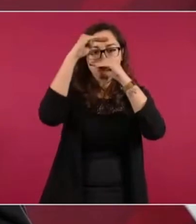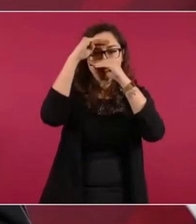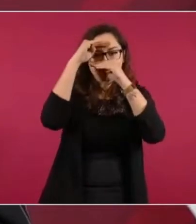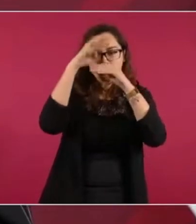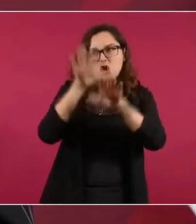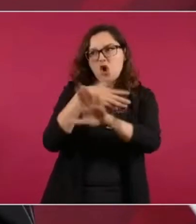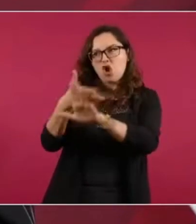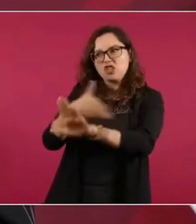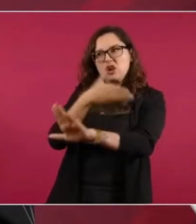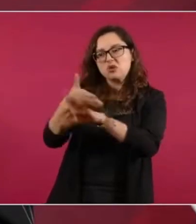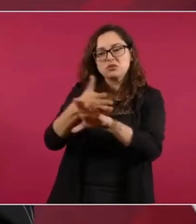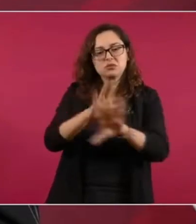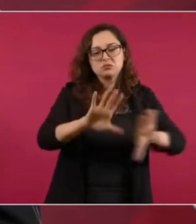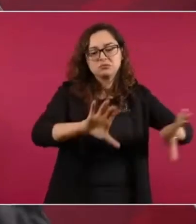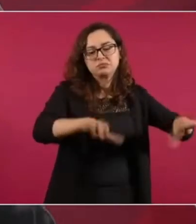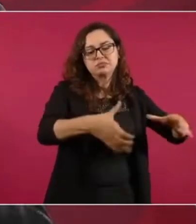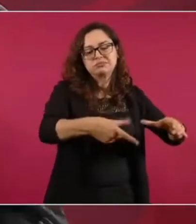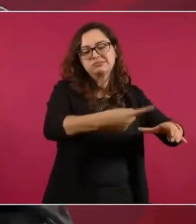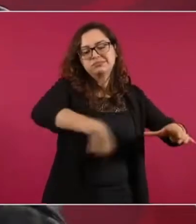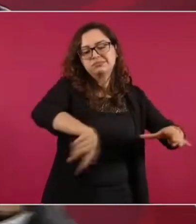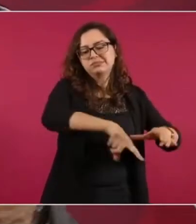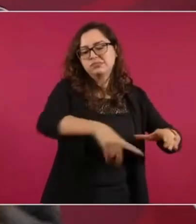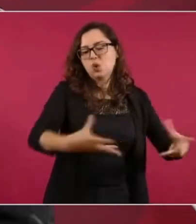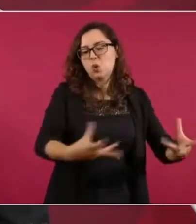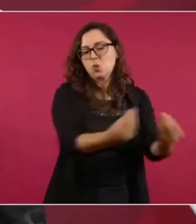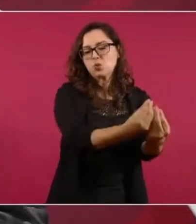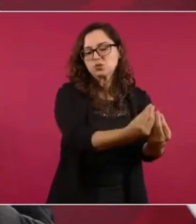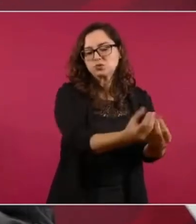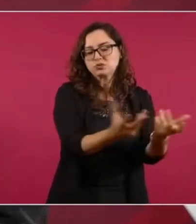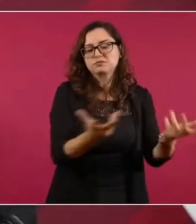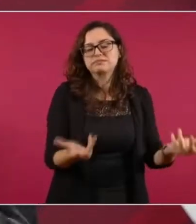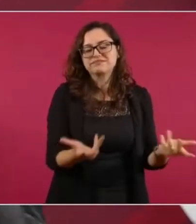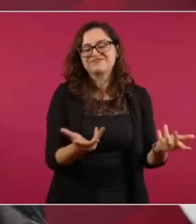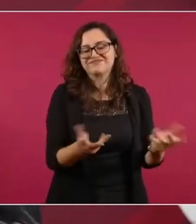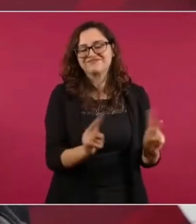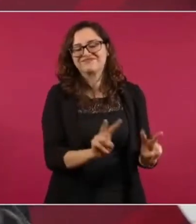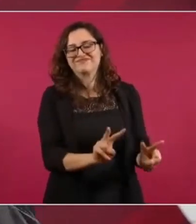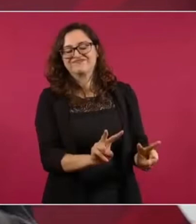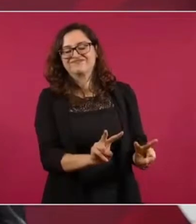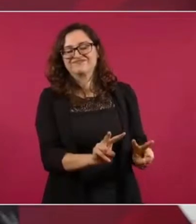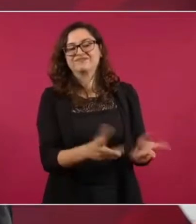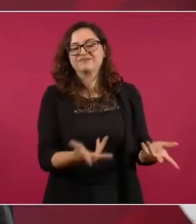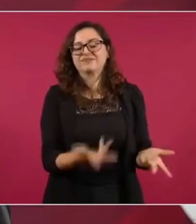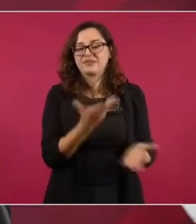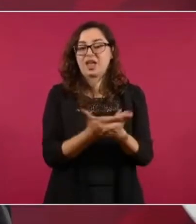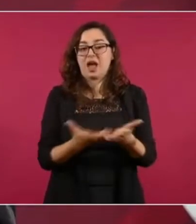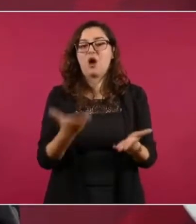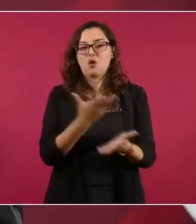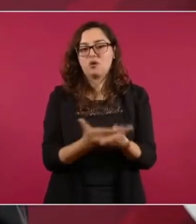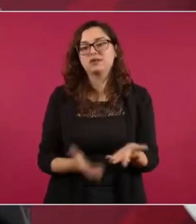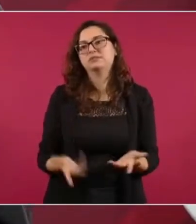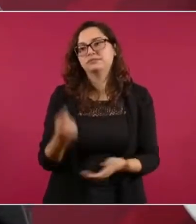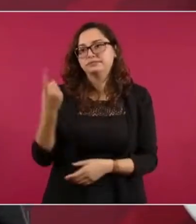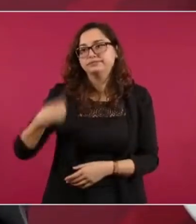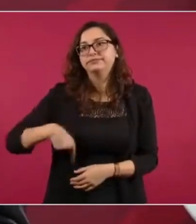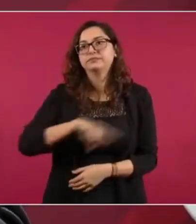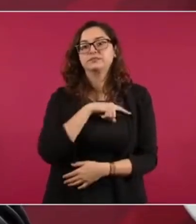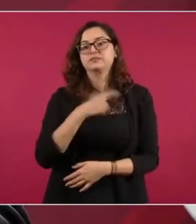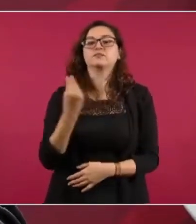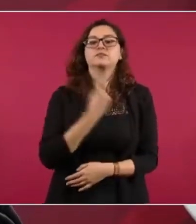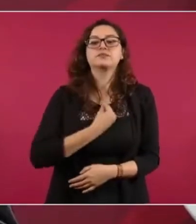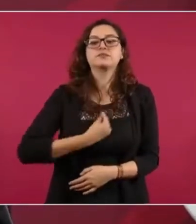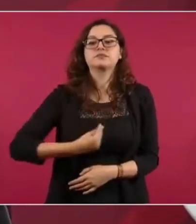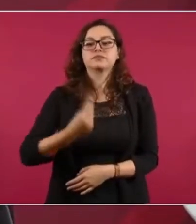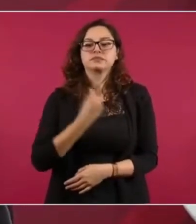reaccionario. Y es lo que estamos enfrentando en el país. Por eso